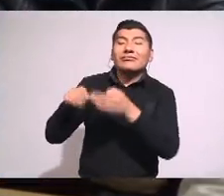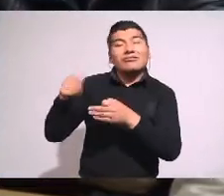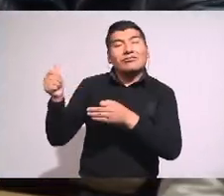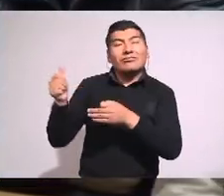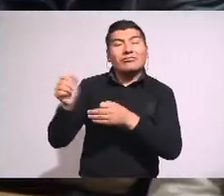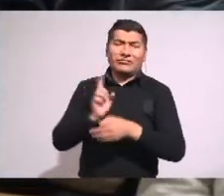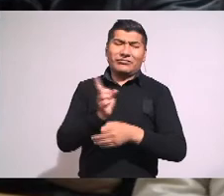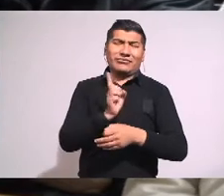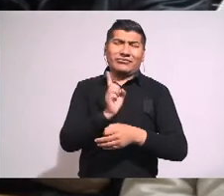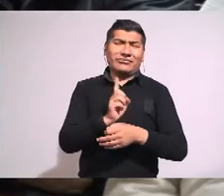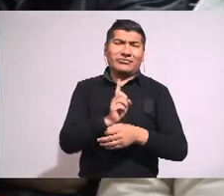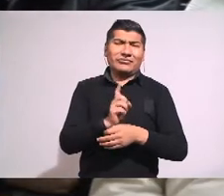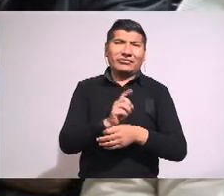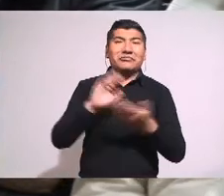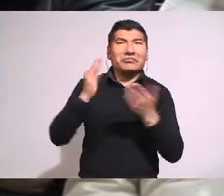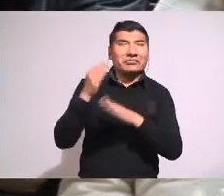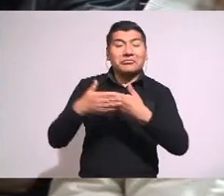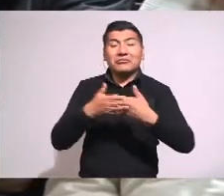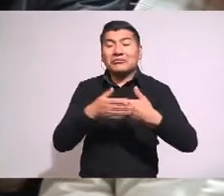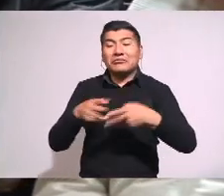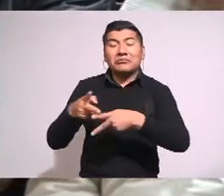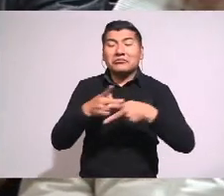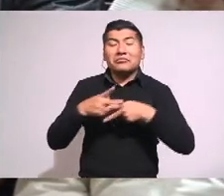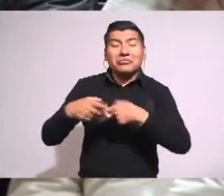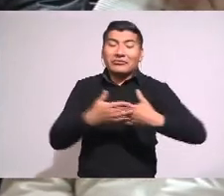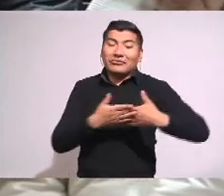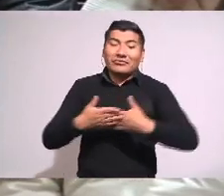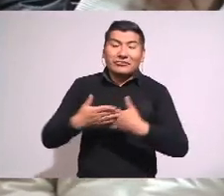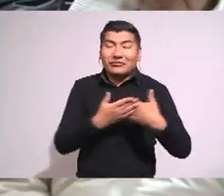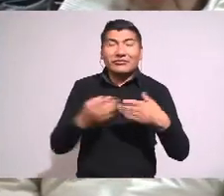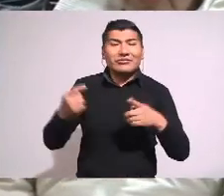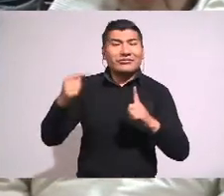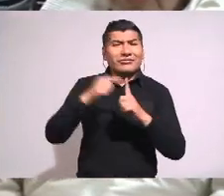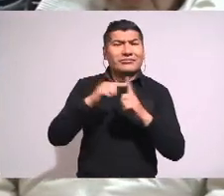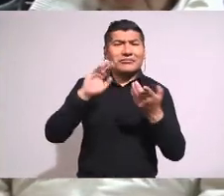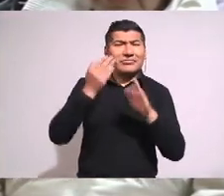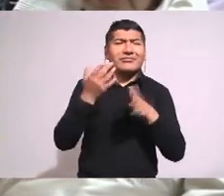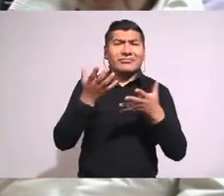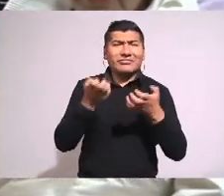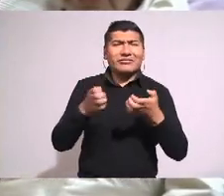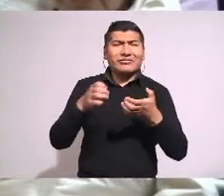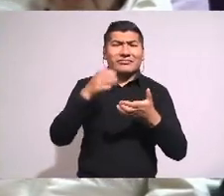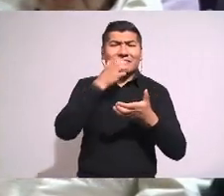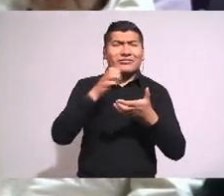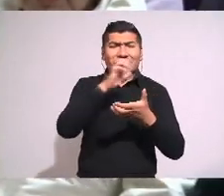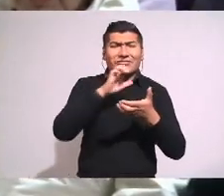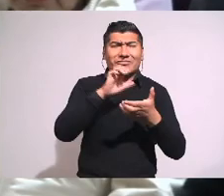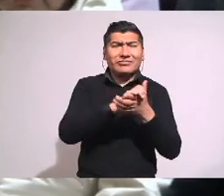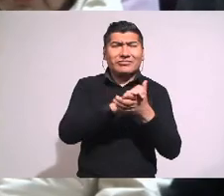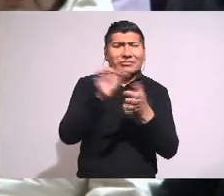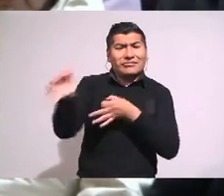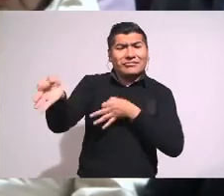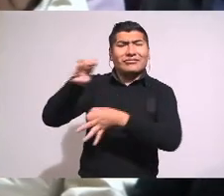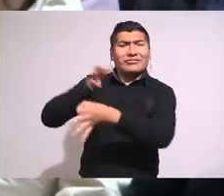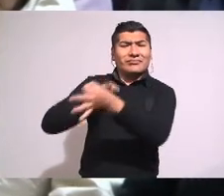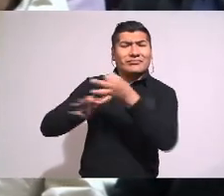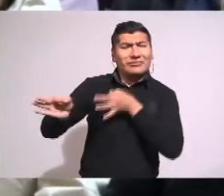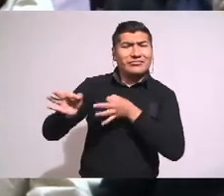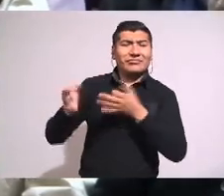Se ponen, no sé, de niñeras, de cocineras, de hasta esposa creo que quieren ser. ¿Qué es pues esto?